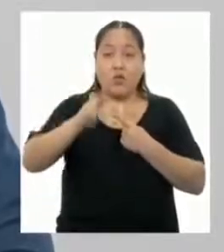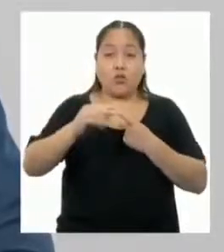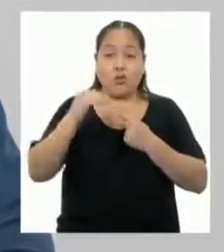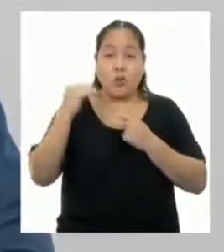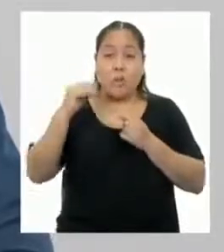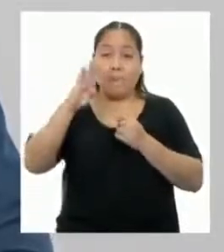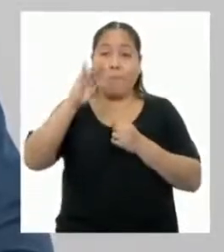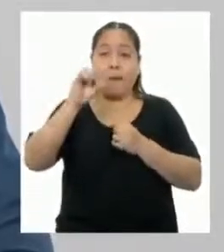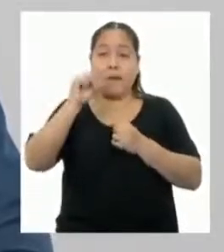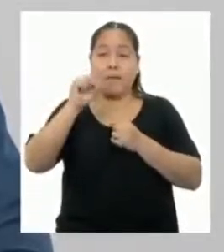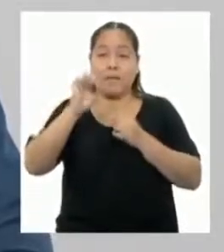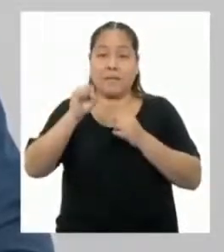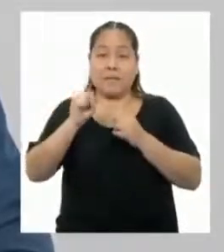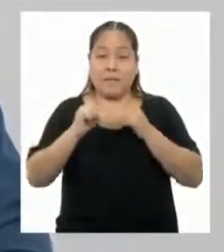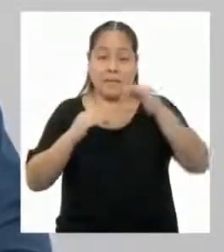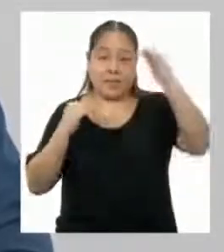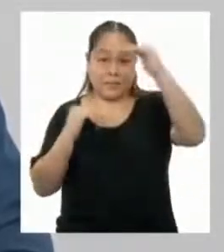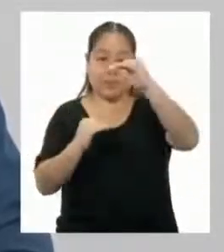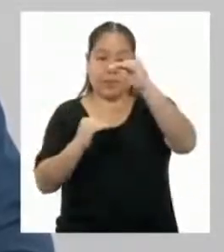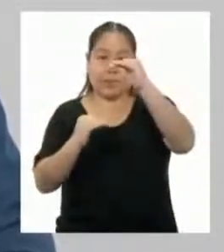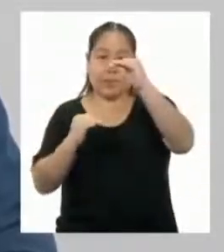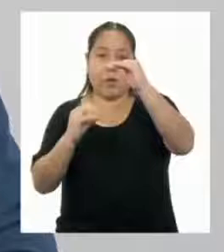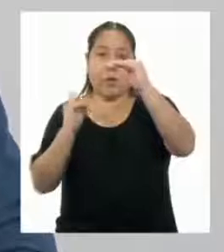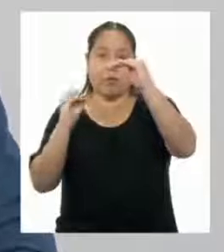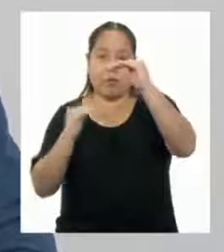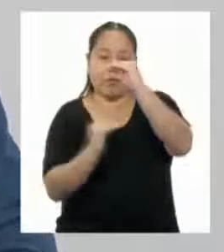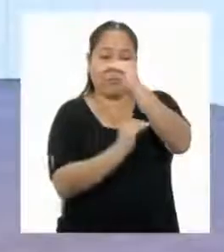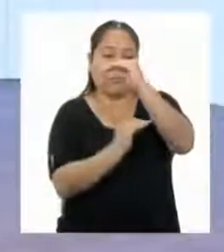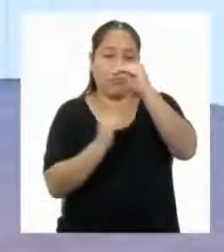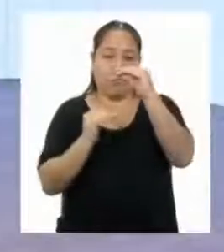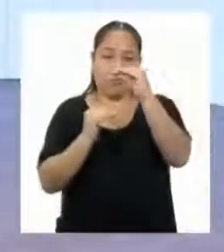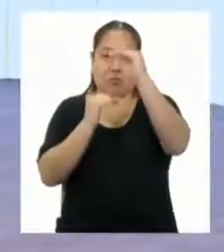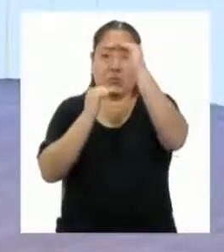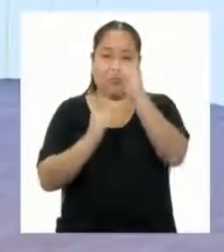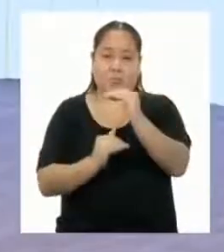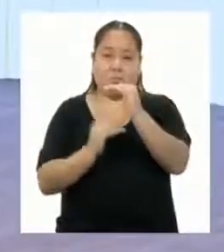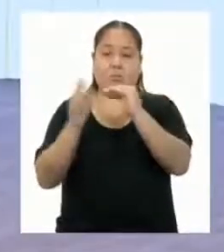bases poligonales, paralelas e iguales.